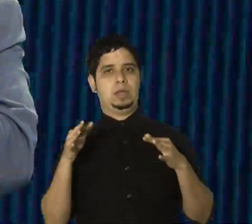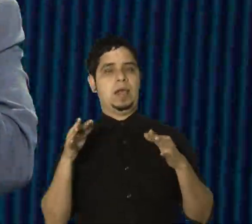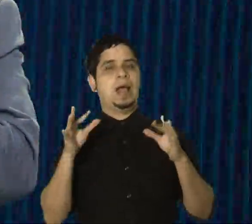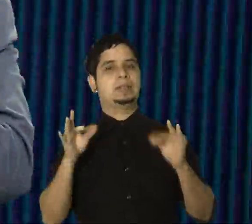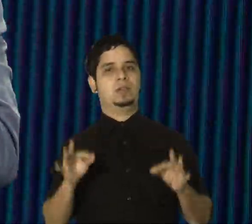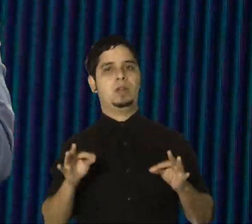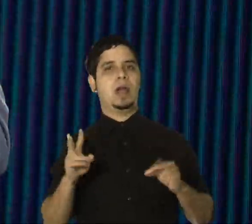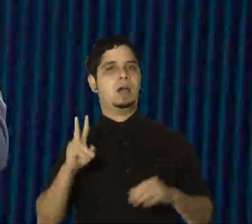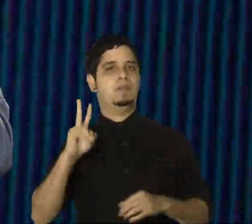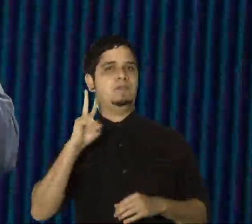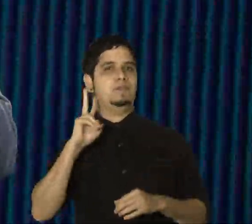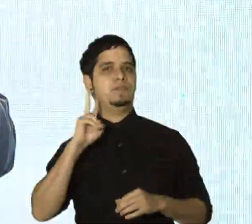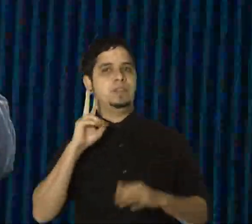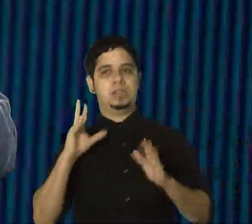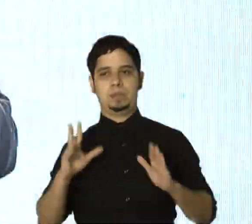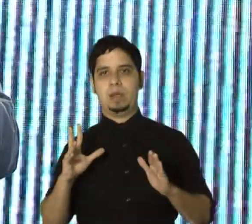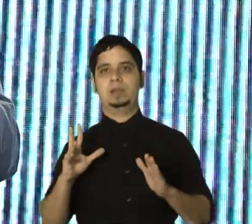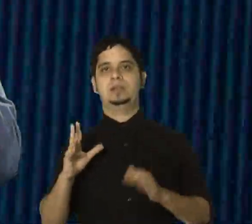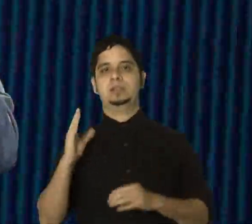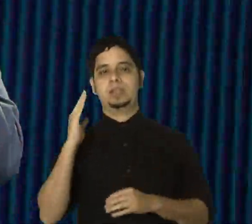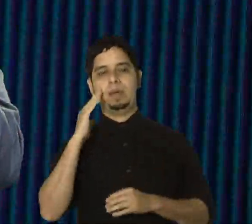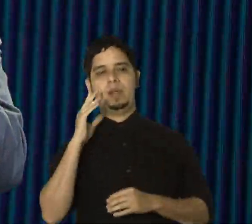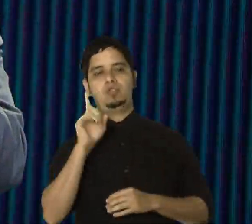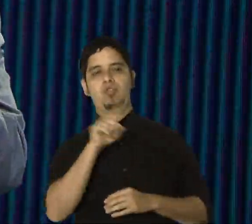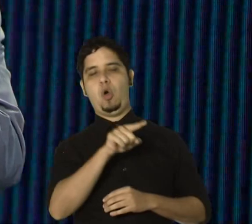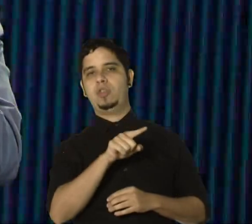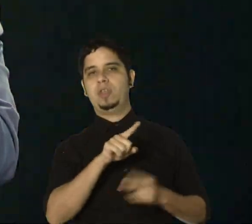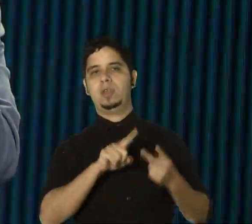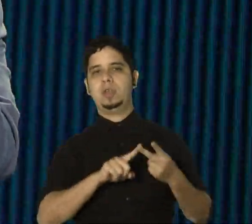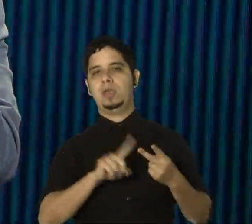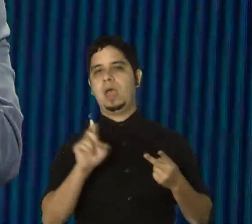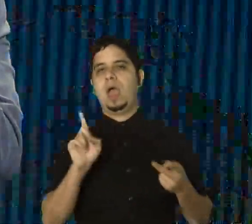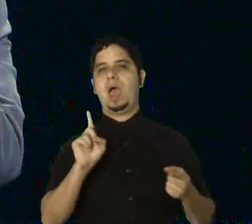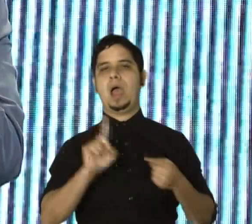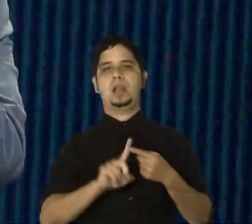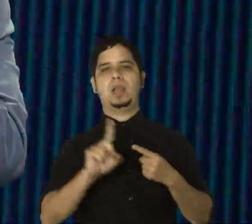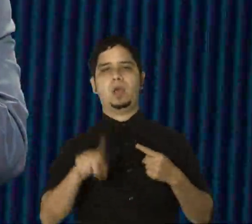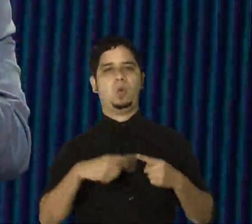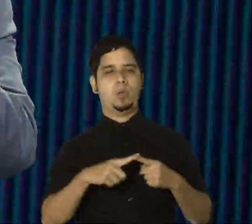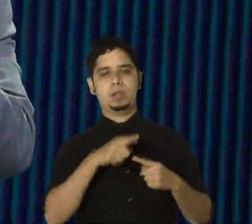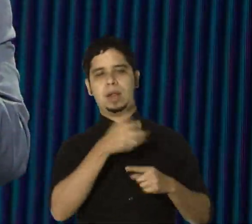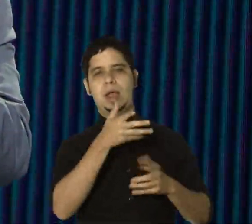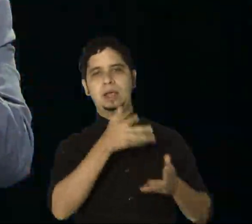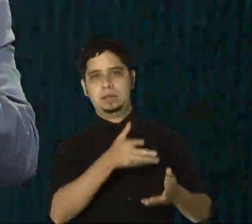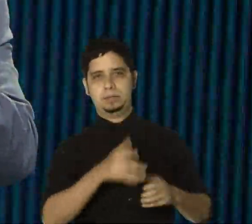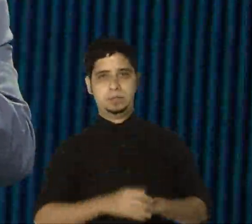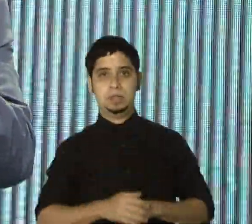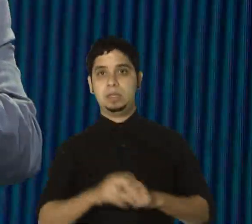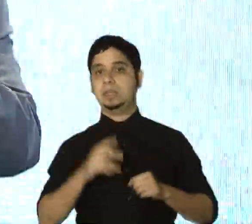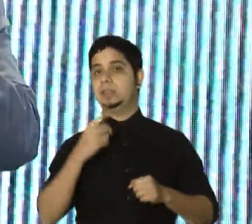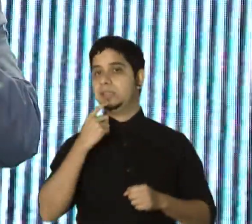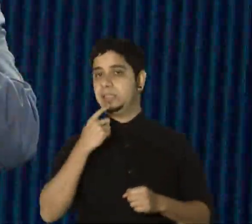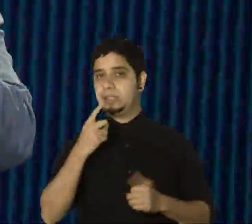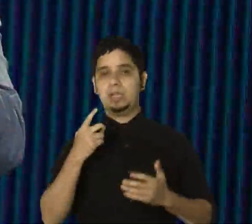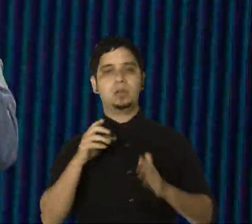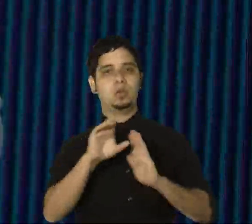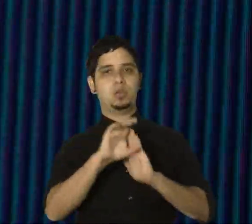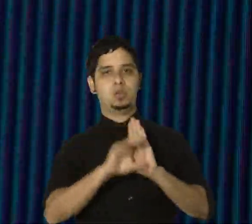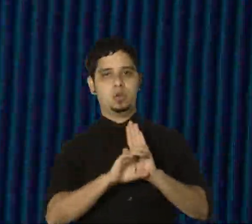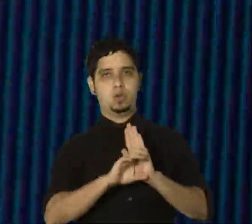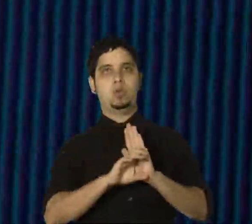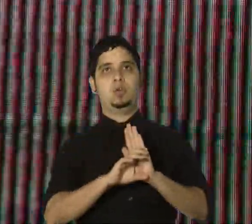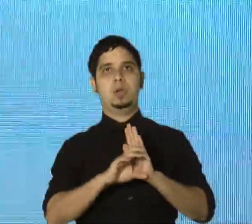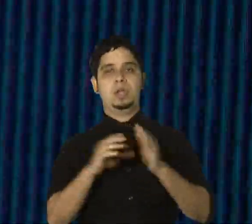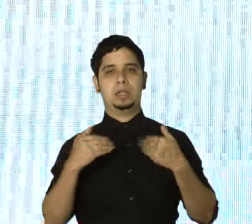víctimas una certeza de dónde está y hasta cuándo va a estar, el Código establece que los delitos cuya pena tienen 50